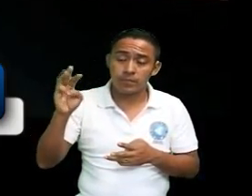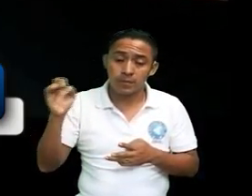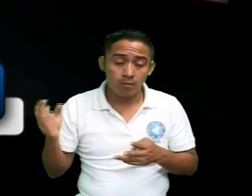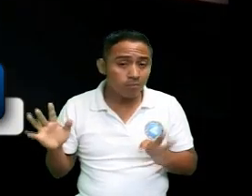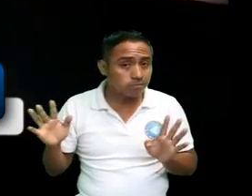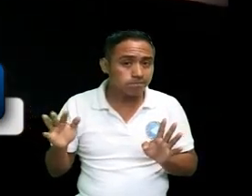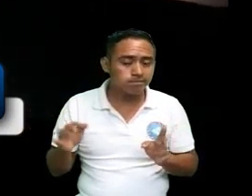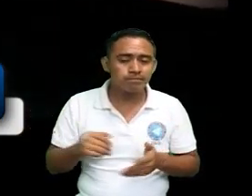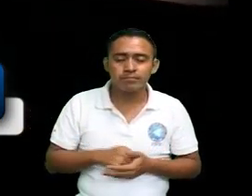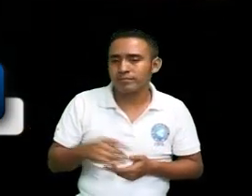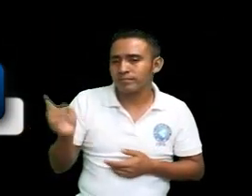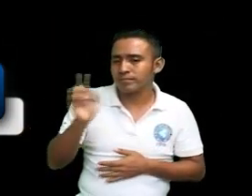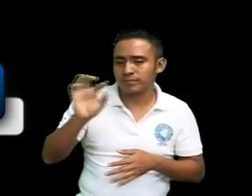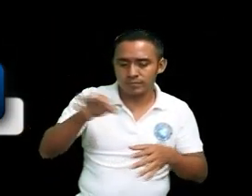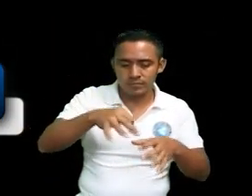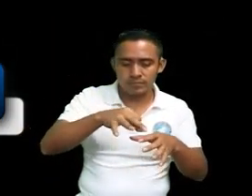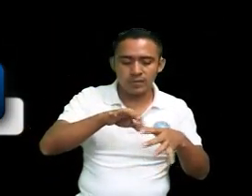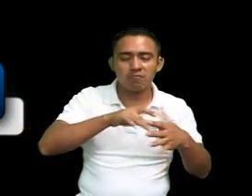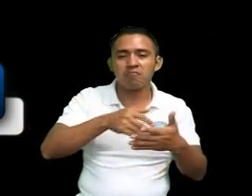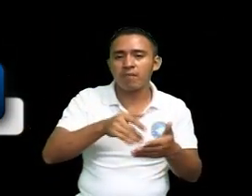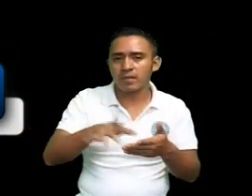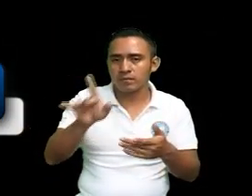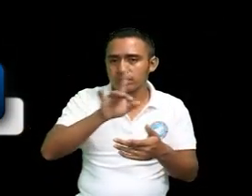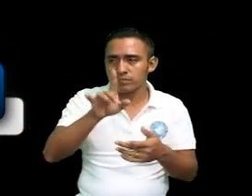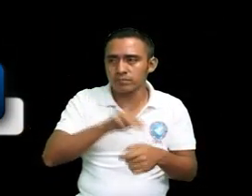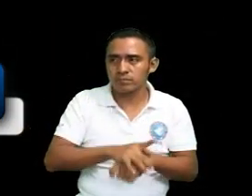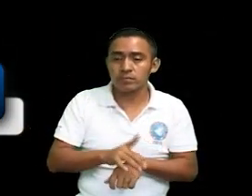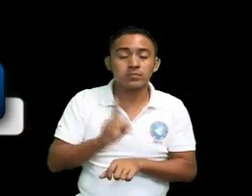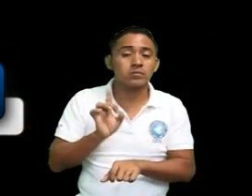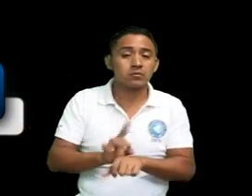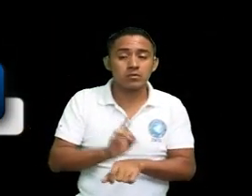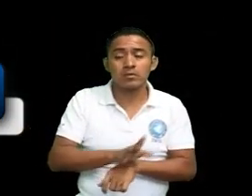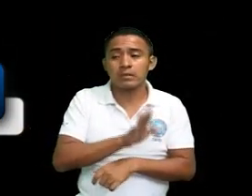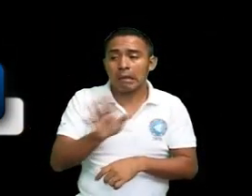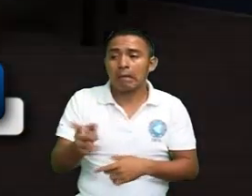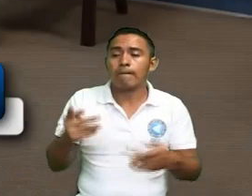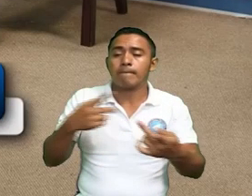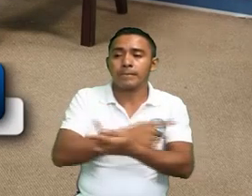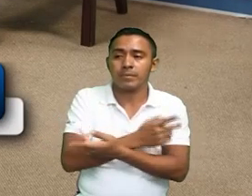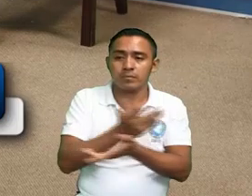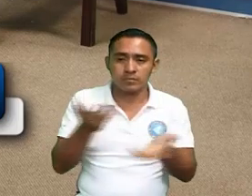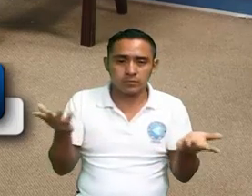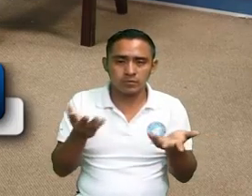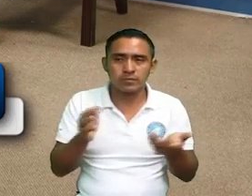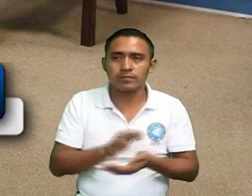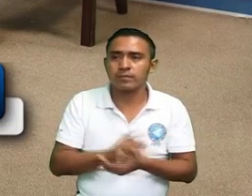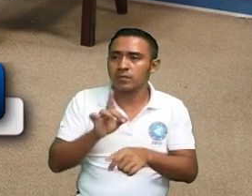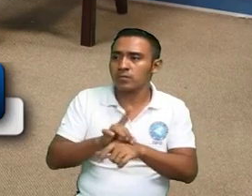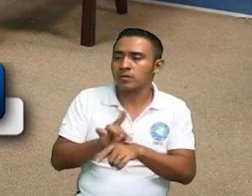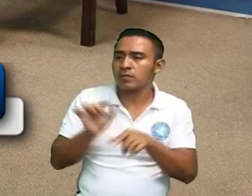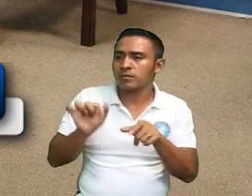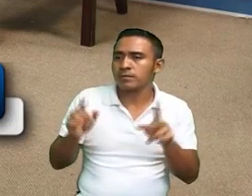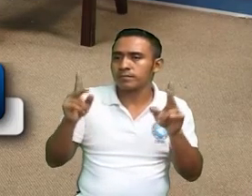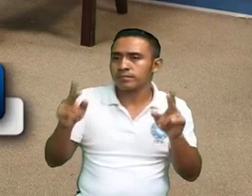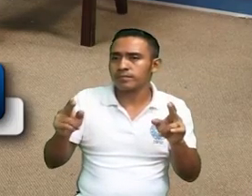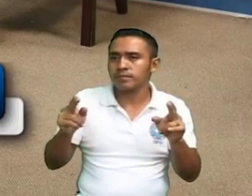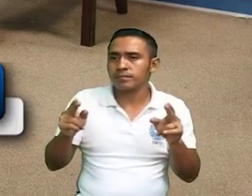que generalmente el paciente cuando llega donde el médico, pues llega un poco más complicada. Ok, doctora, nos vamos a una